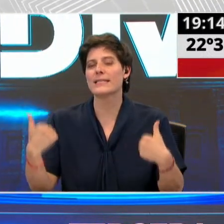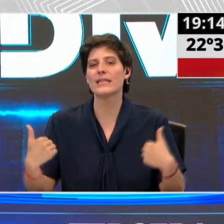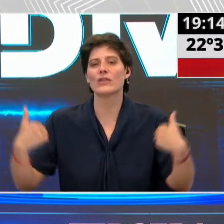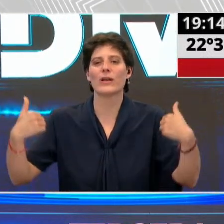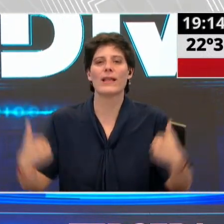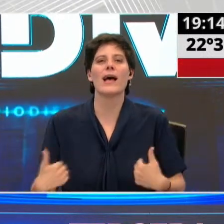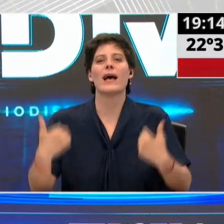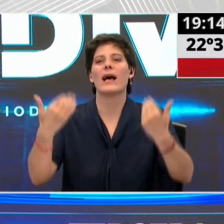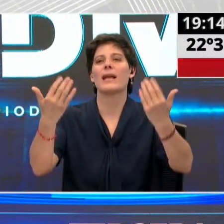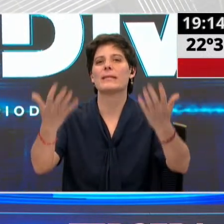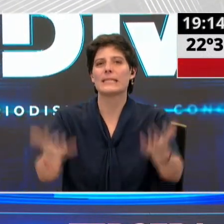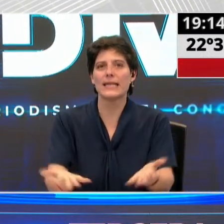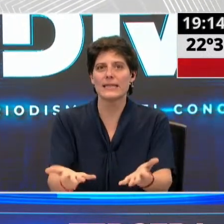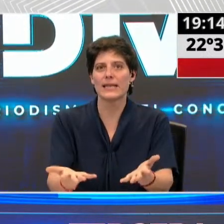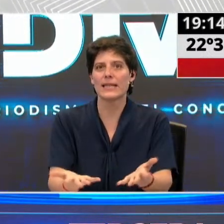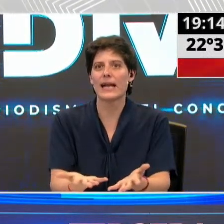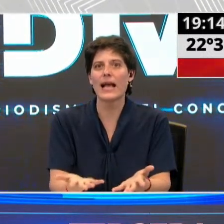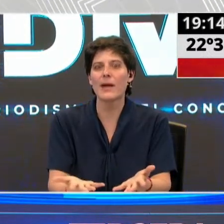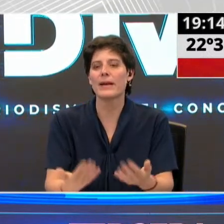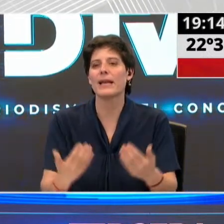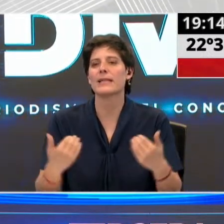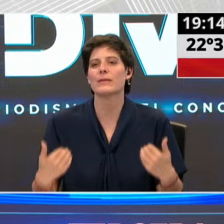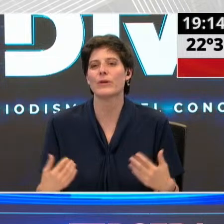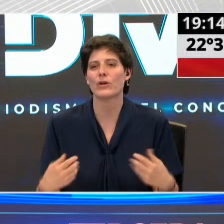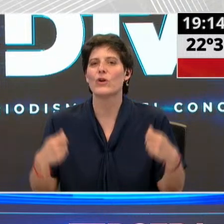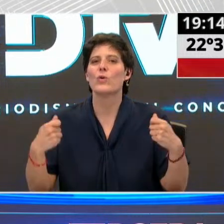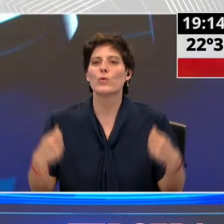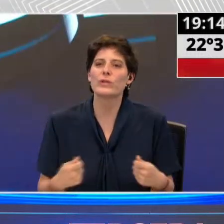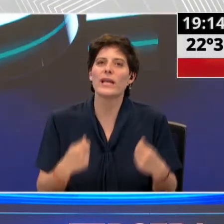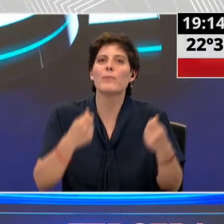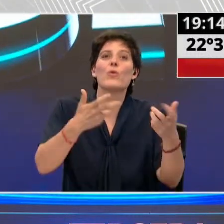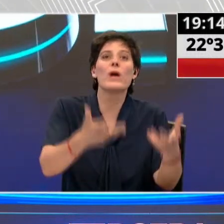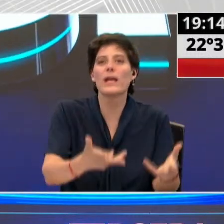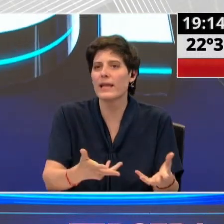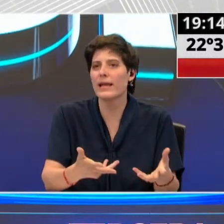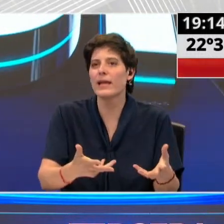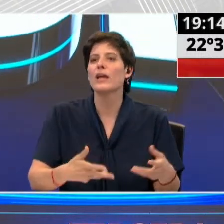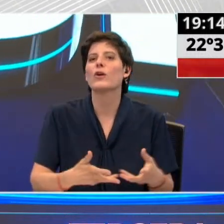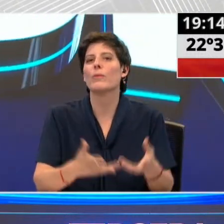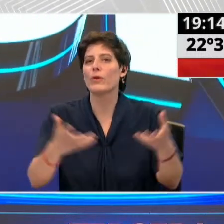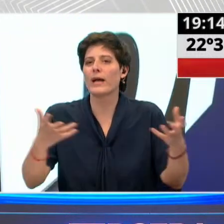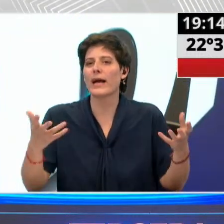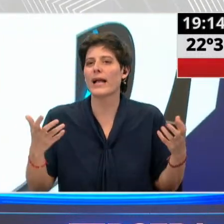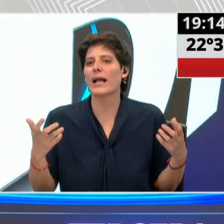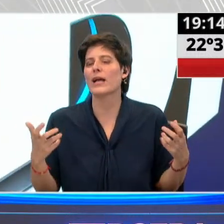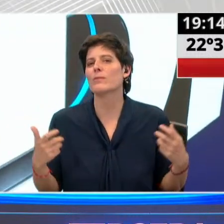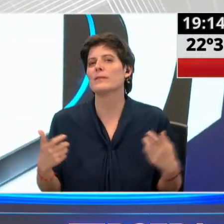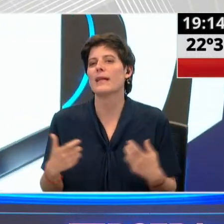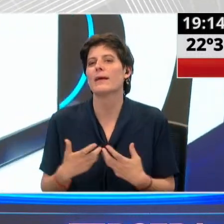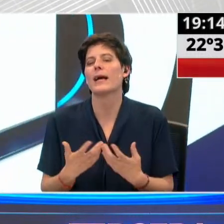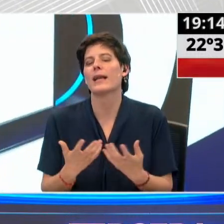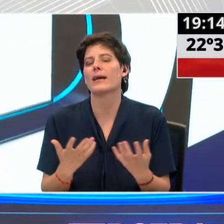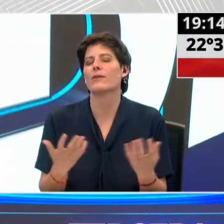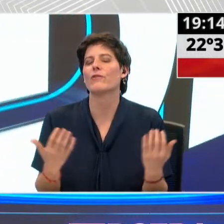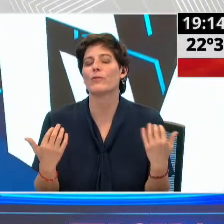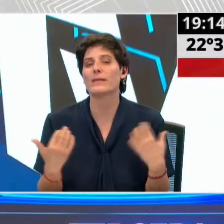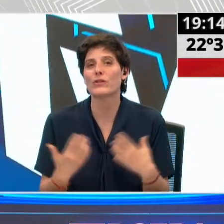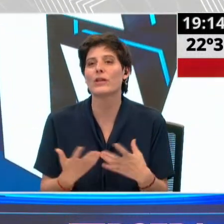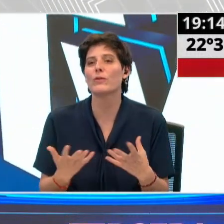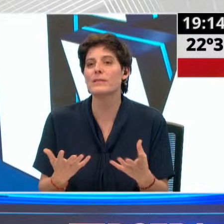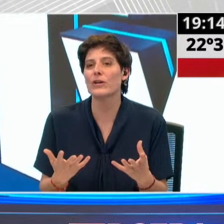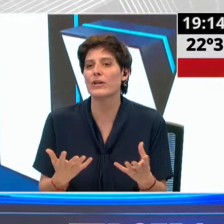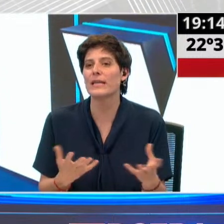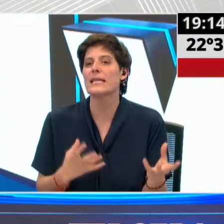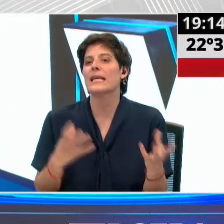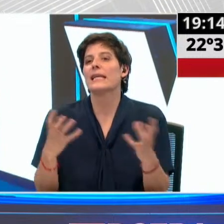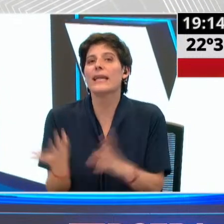el recinto le da al presidente de la Cámara, le dice, bueno, usted puede convocar a la conformación